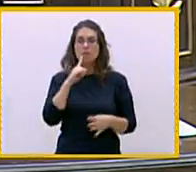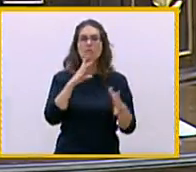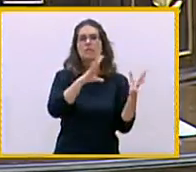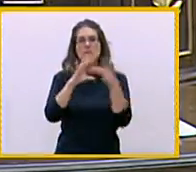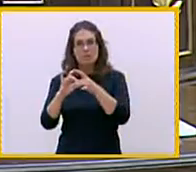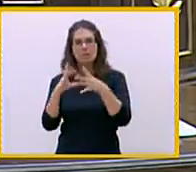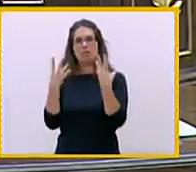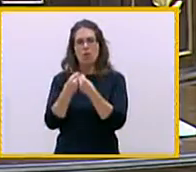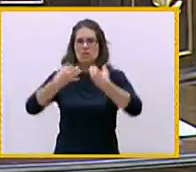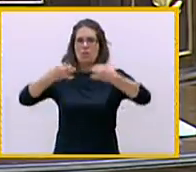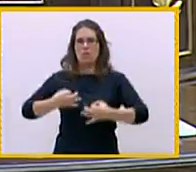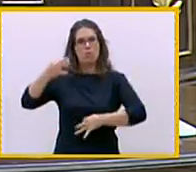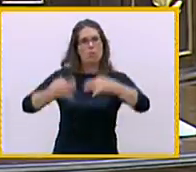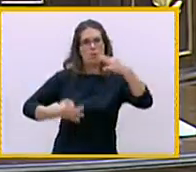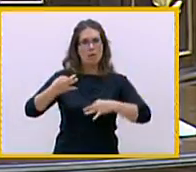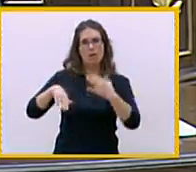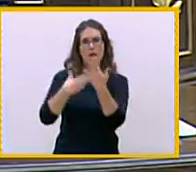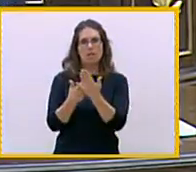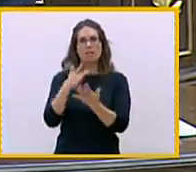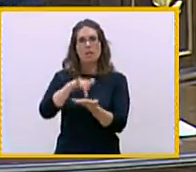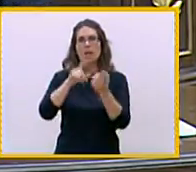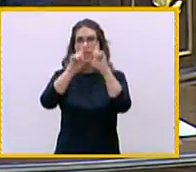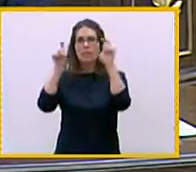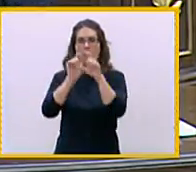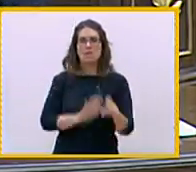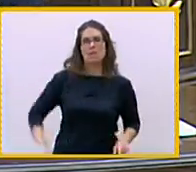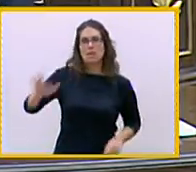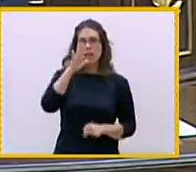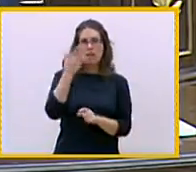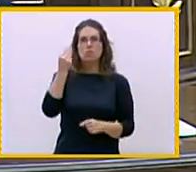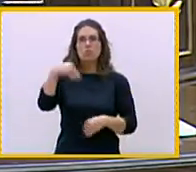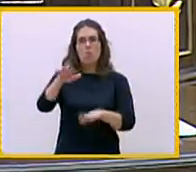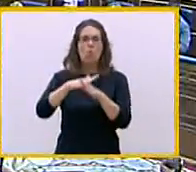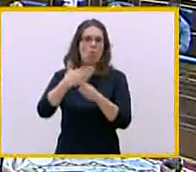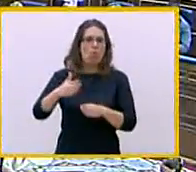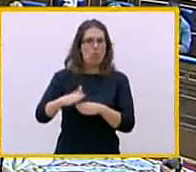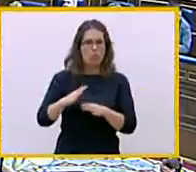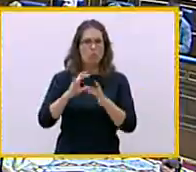seguridad jurídica y de solvencia de las entidades prestatarias. Señorías,